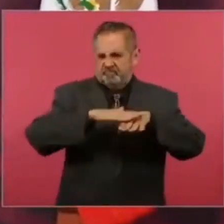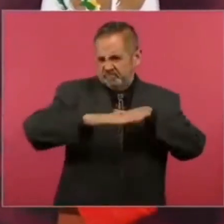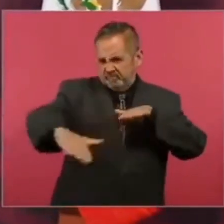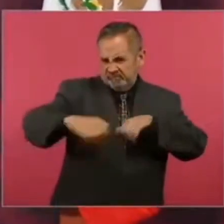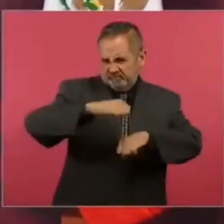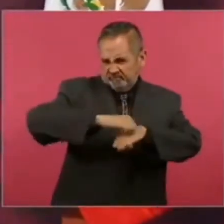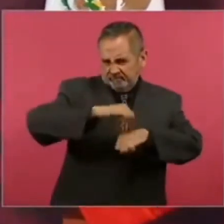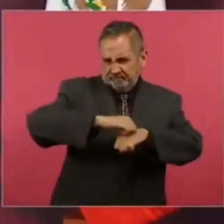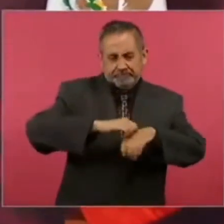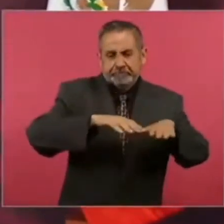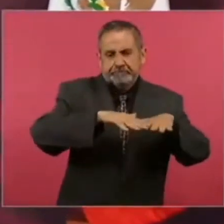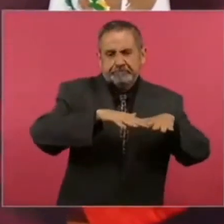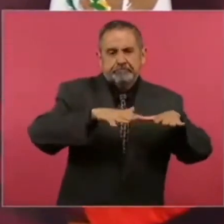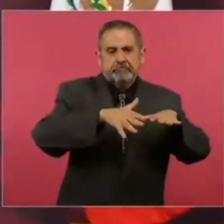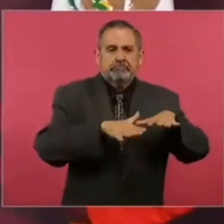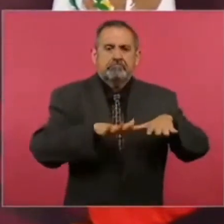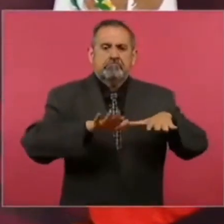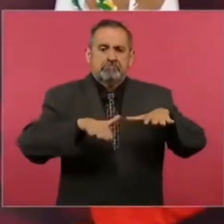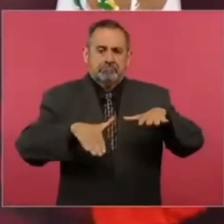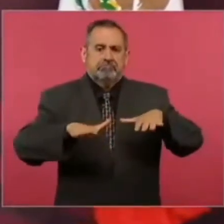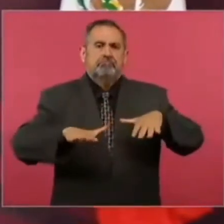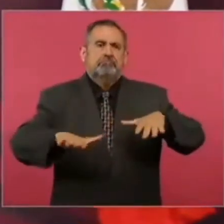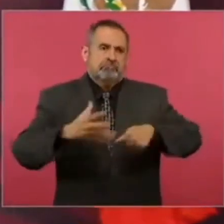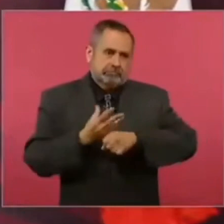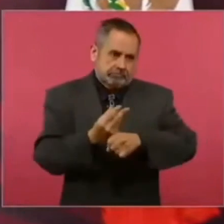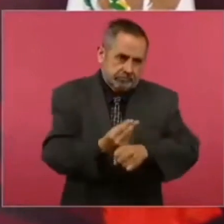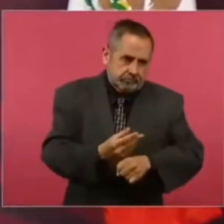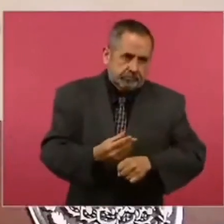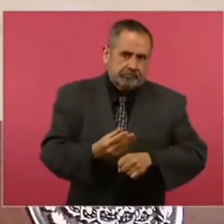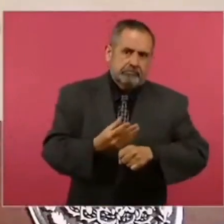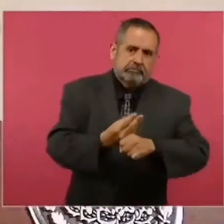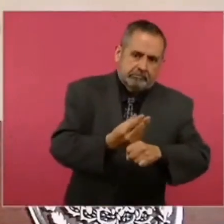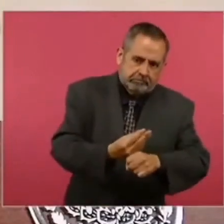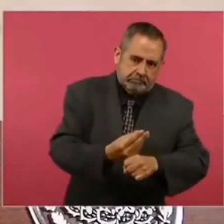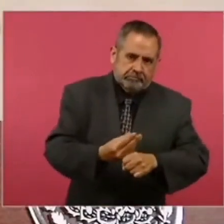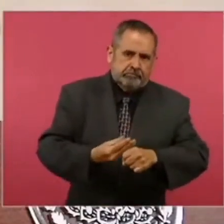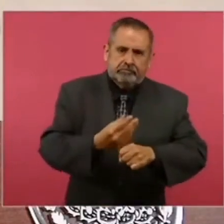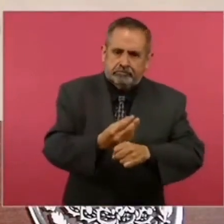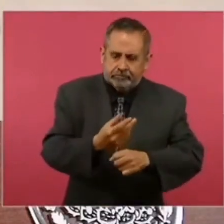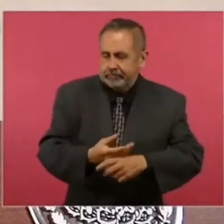que más hundimientos diferenciales tiene.